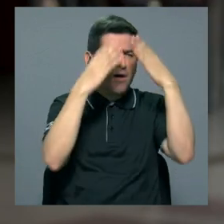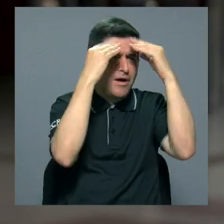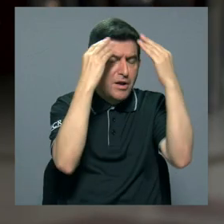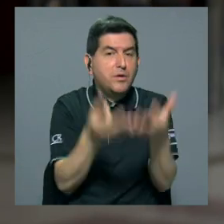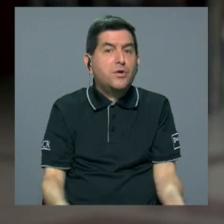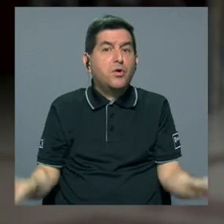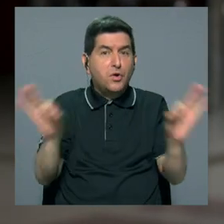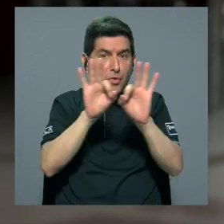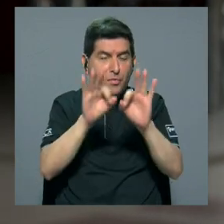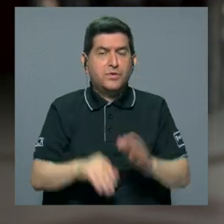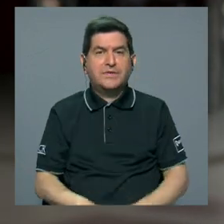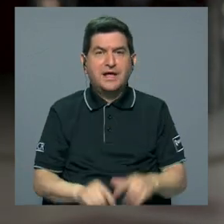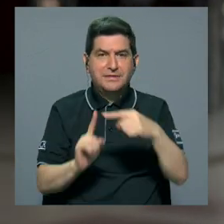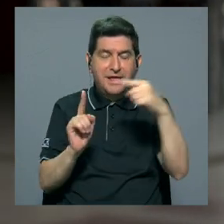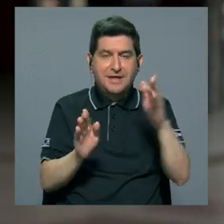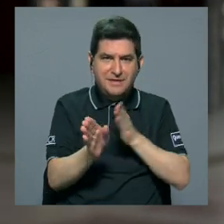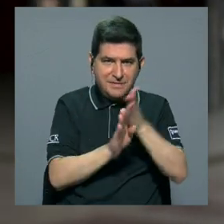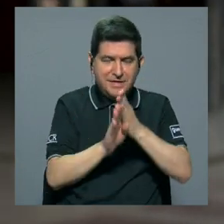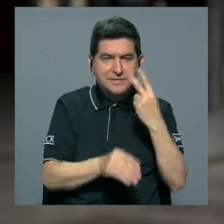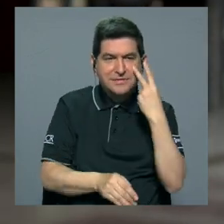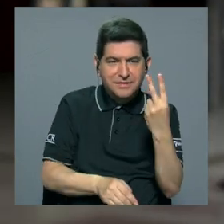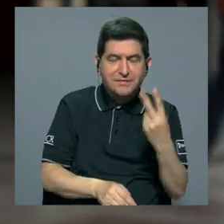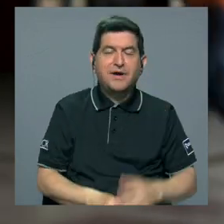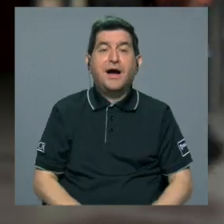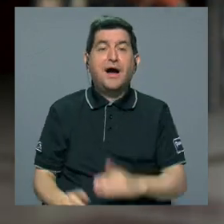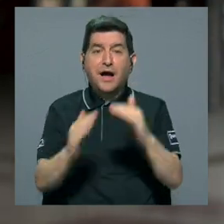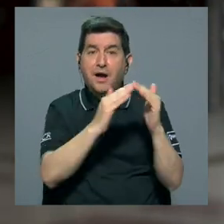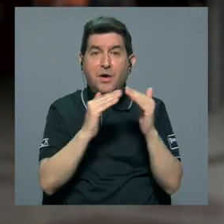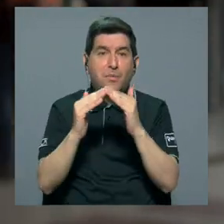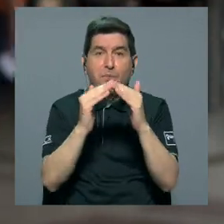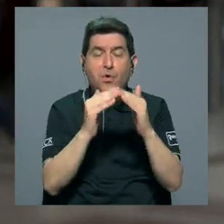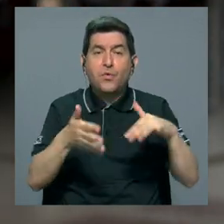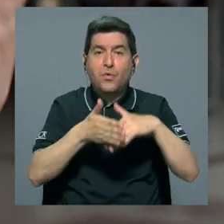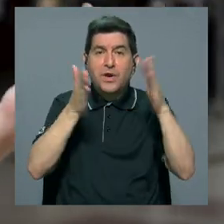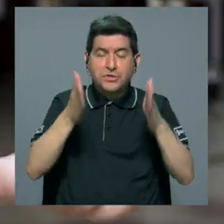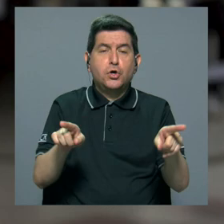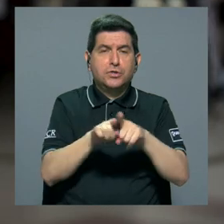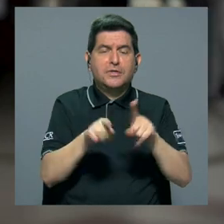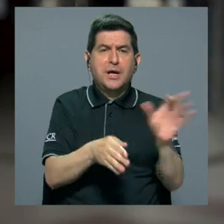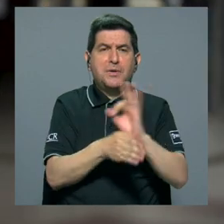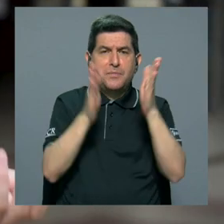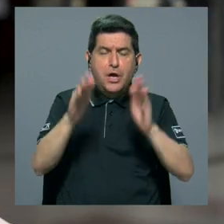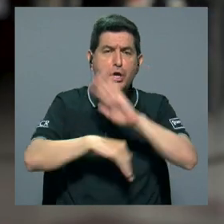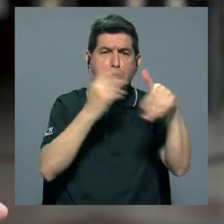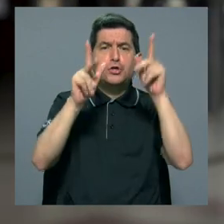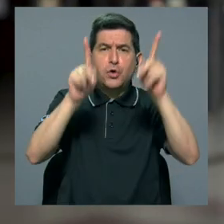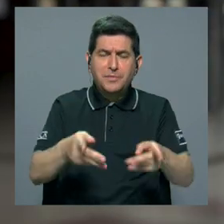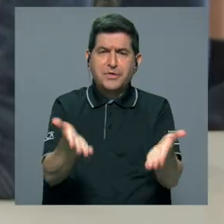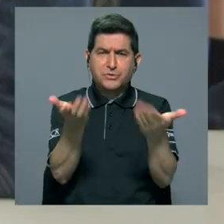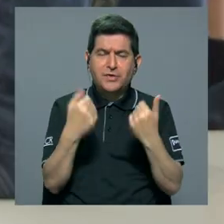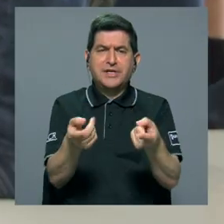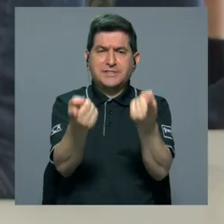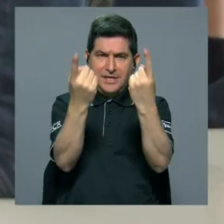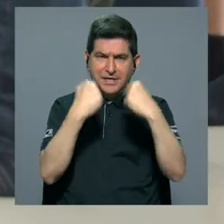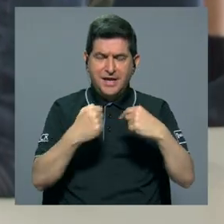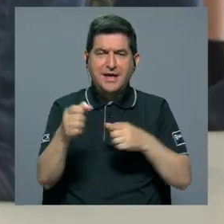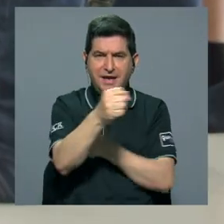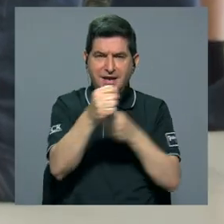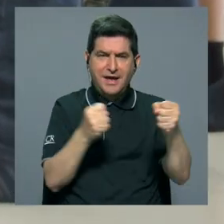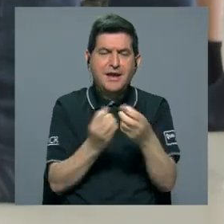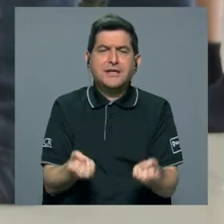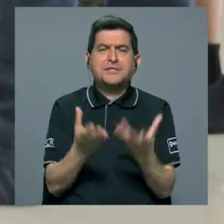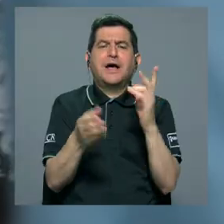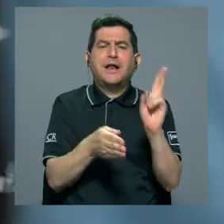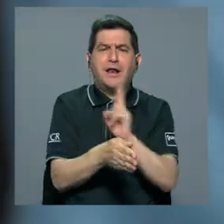dar información muy importante que se ve desde nuestra carrera a la población estudiantil y funcionarios, y en realidad cualquier persona que se quiera acercar aquí al